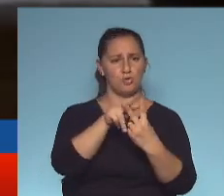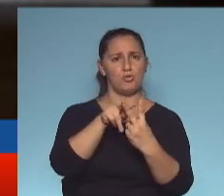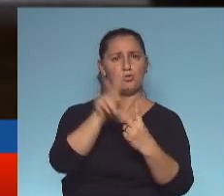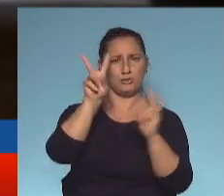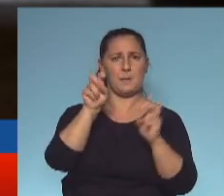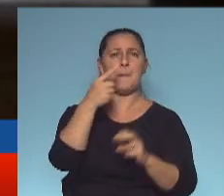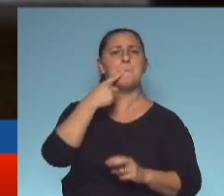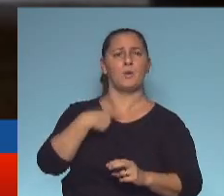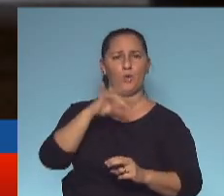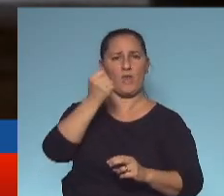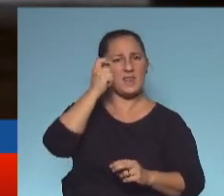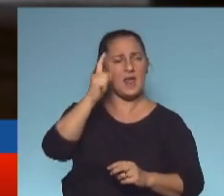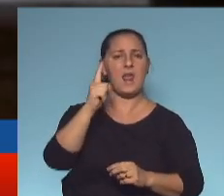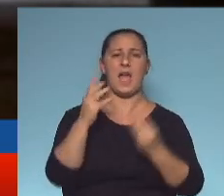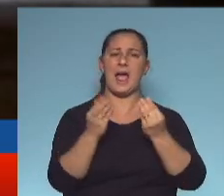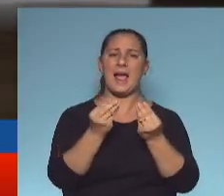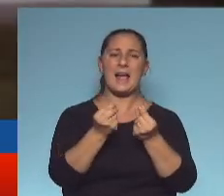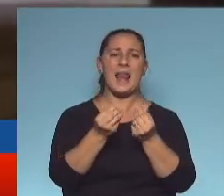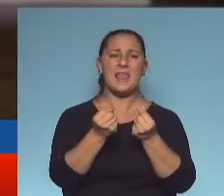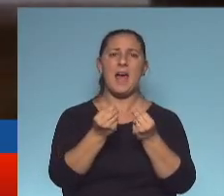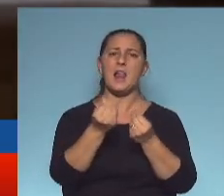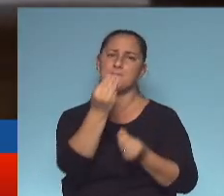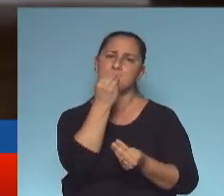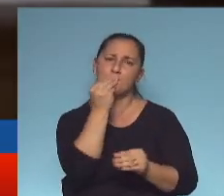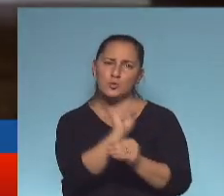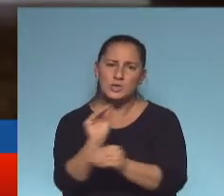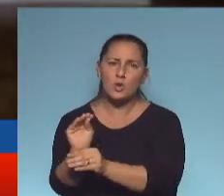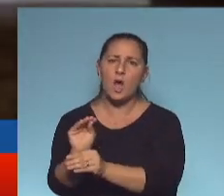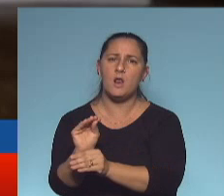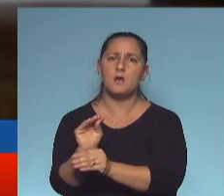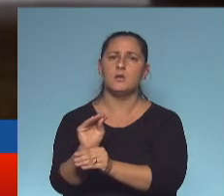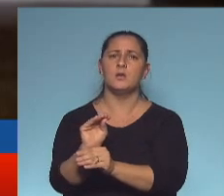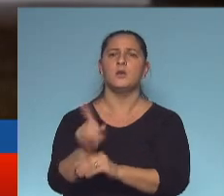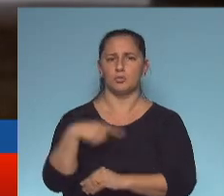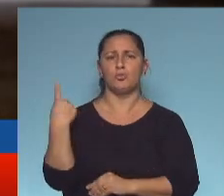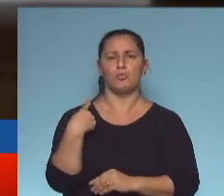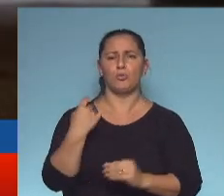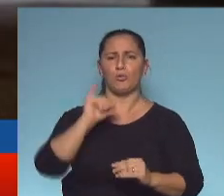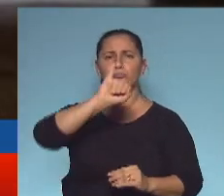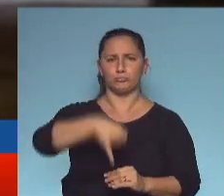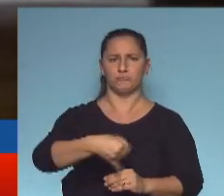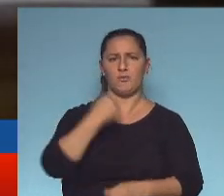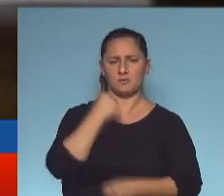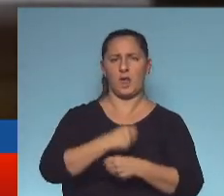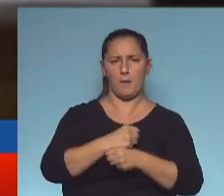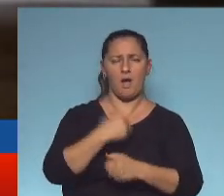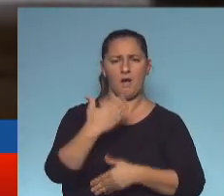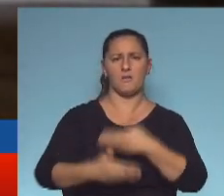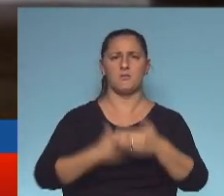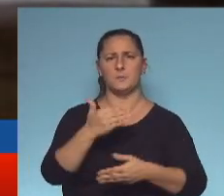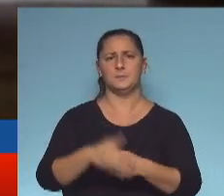preguntó Daniel, calidad nutricional. Estamos dispuestos a trabajar y le hemos